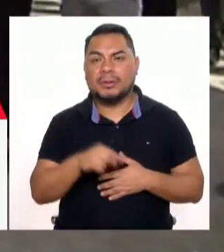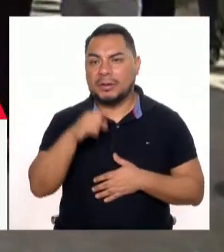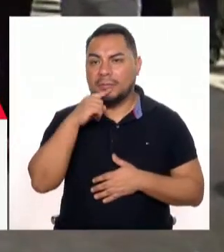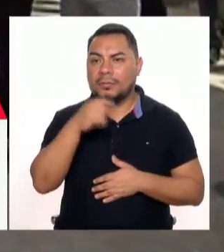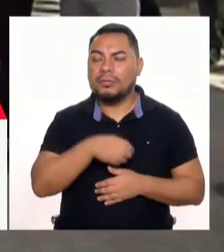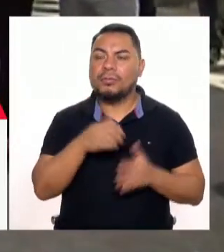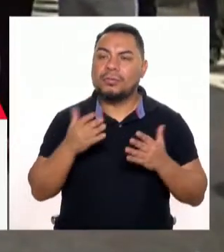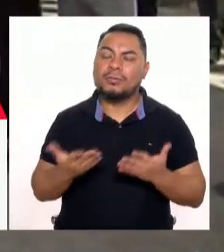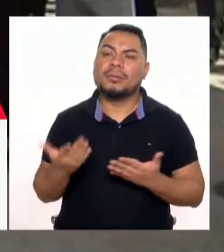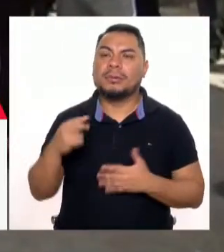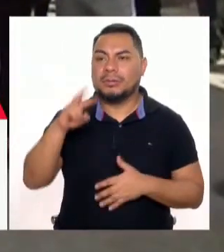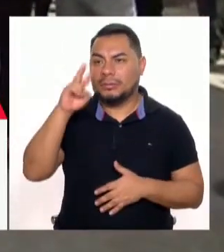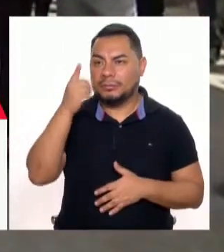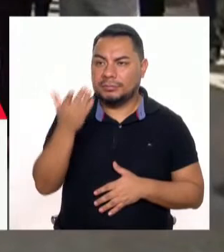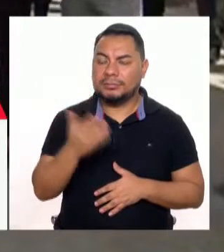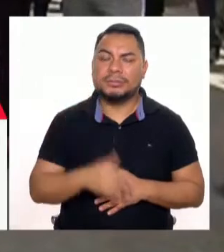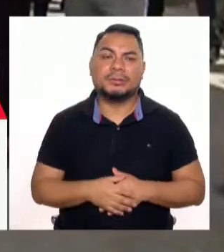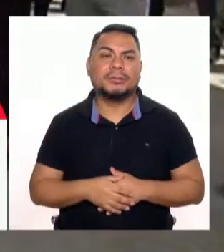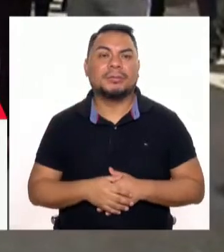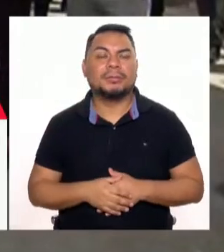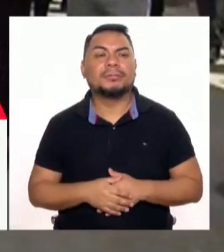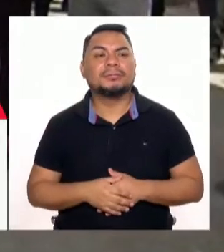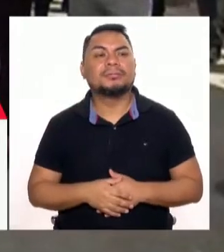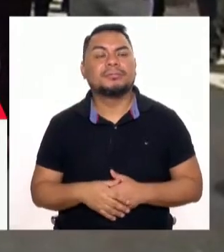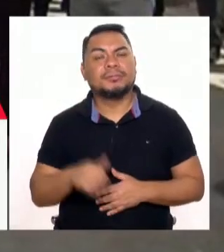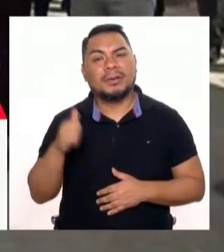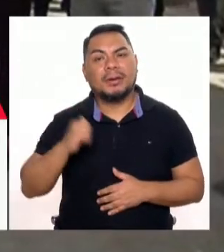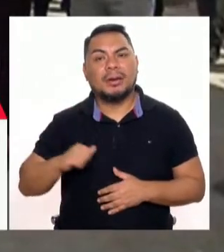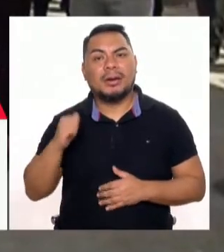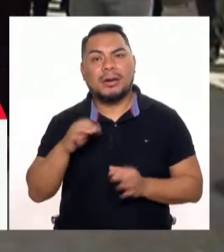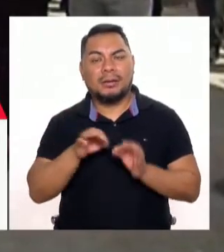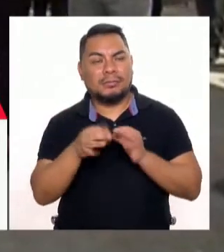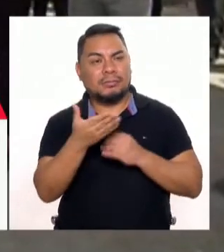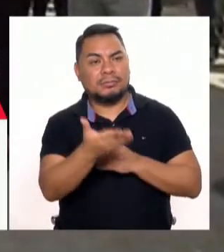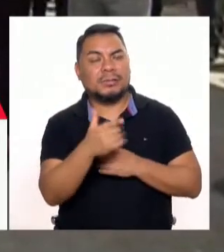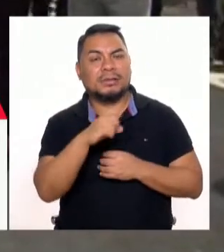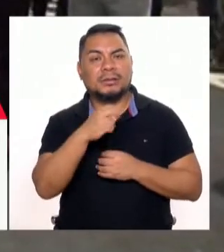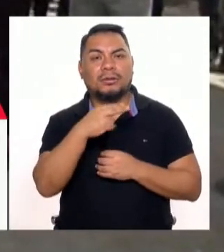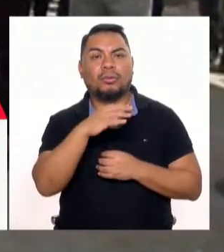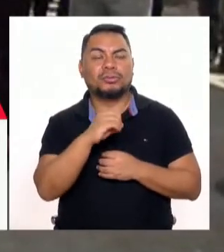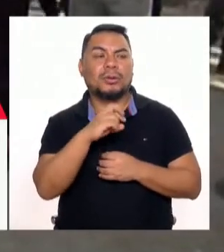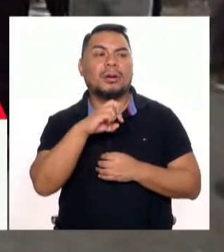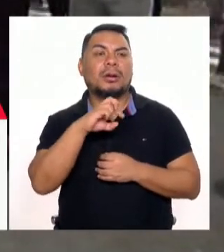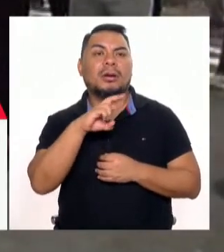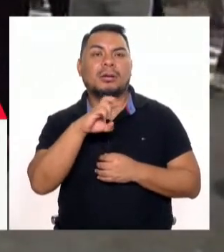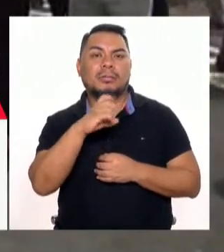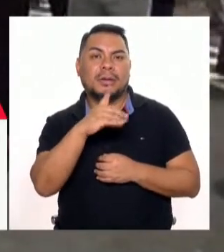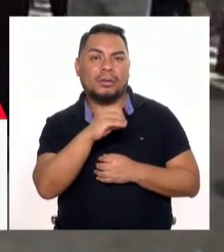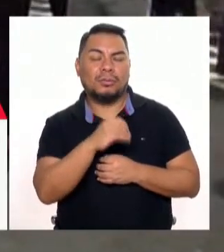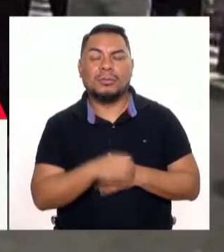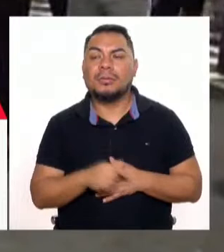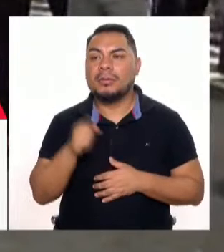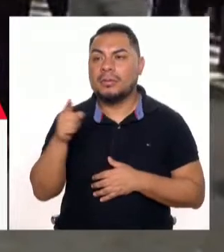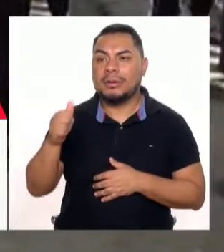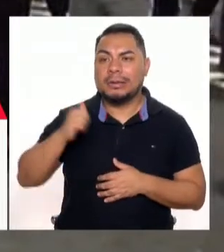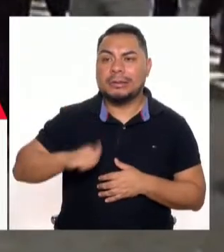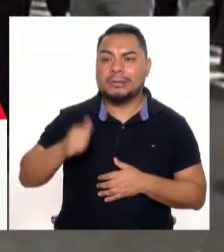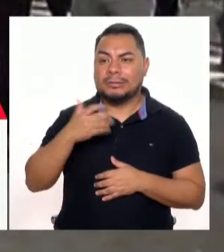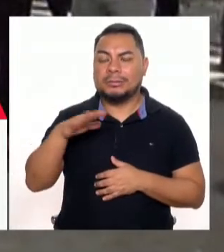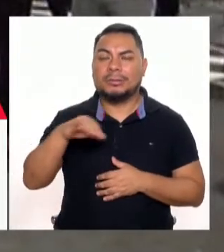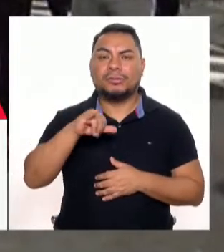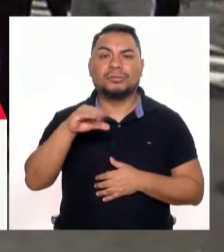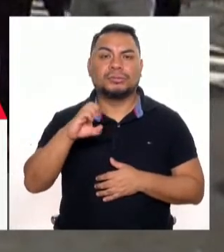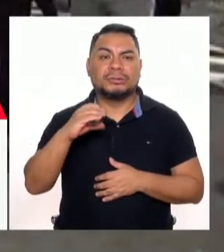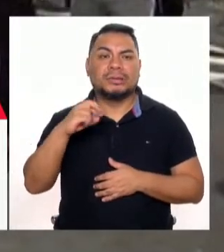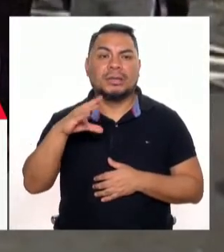congresista de la República señor alcalde provincial de leoncio Prado señor alcalde distrital de